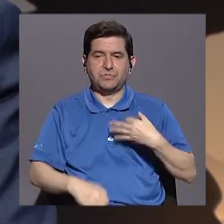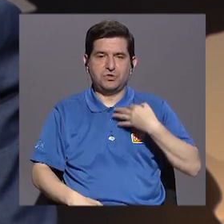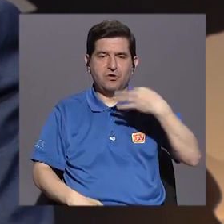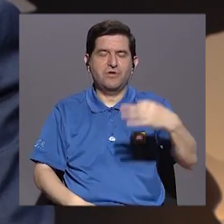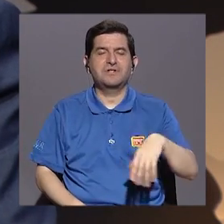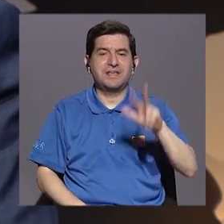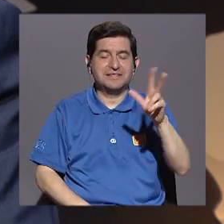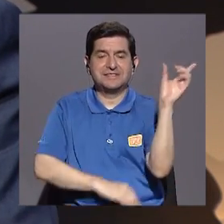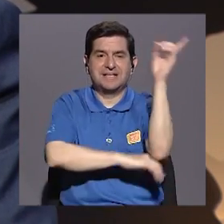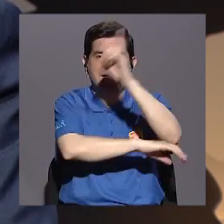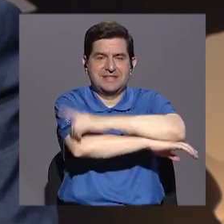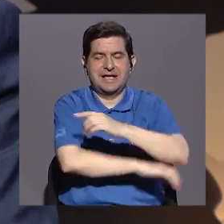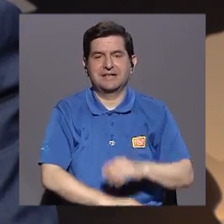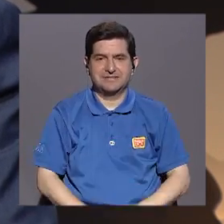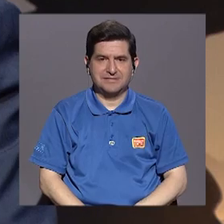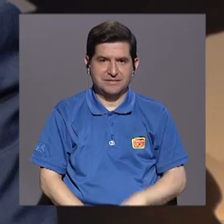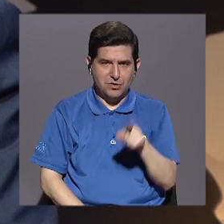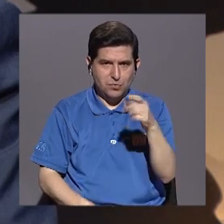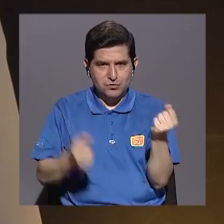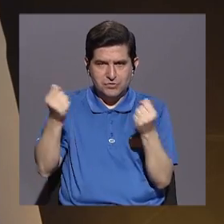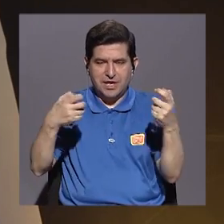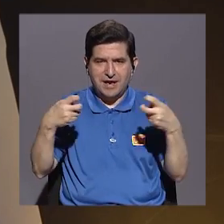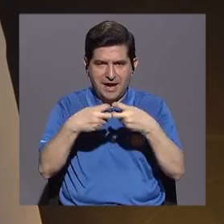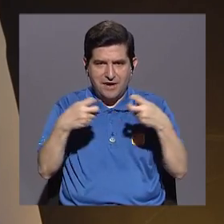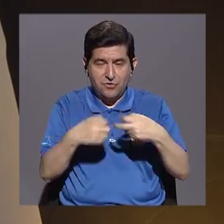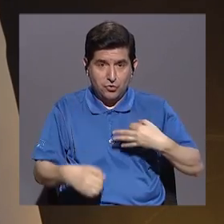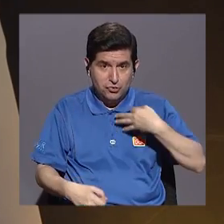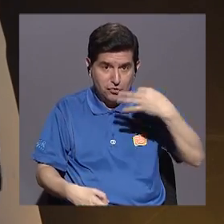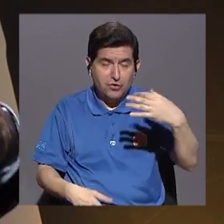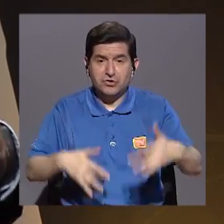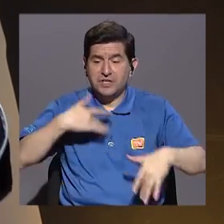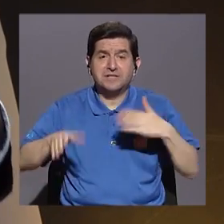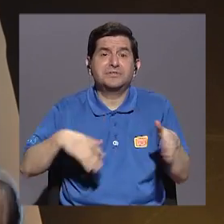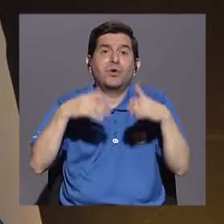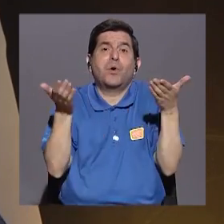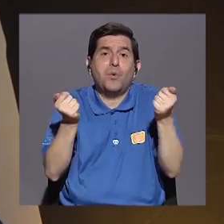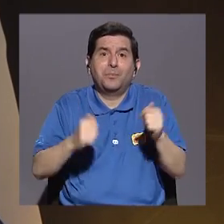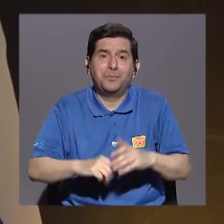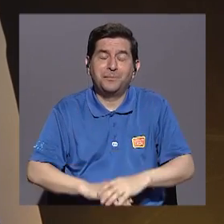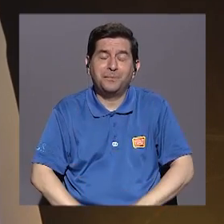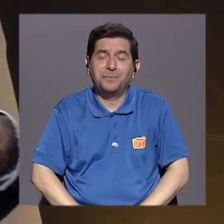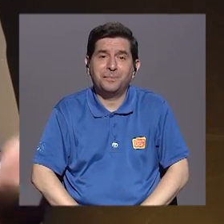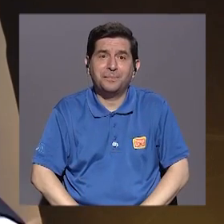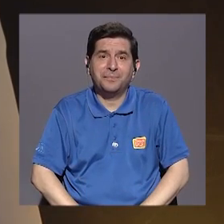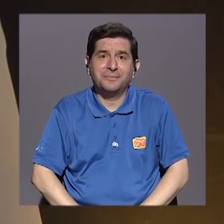diario durante tres días bueno usted maneja un vehículo eléctrico de todos los días cómo se siente